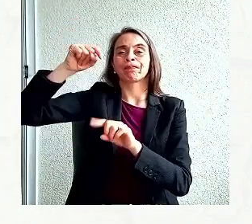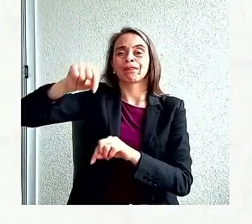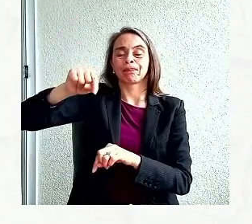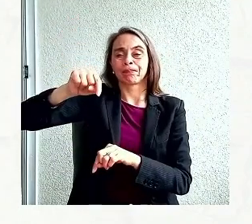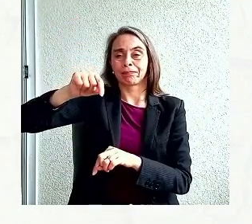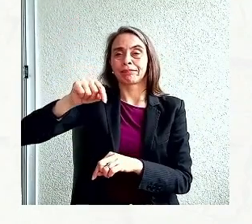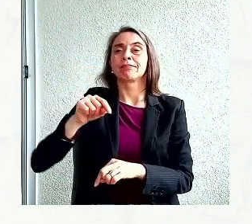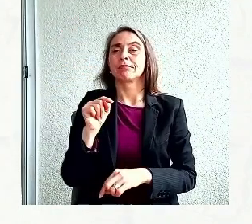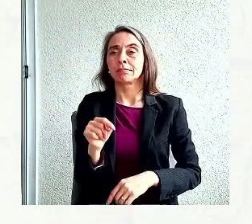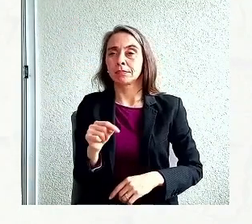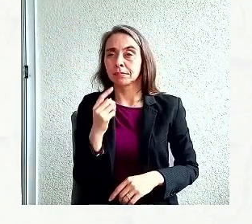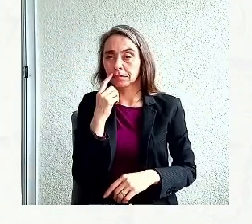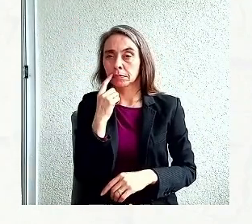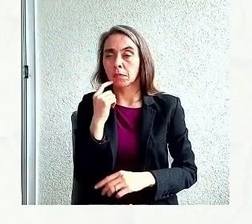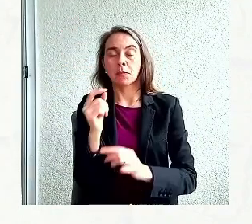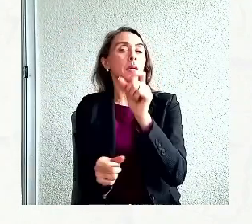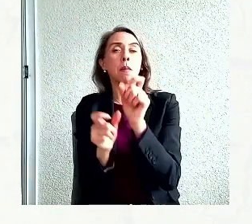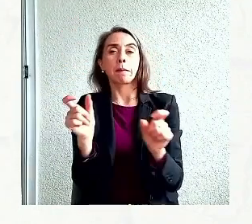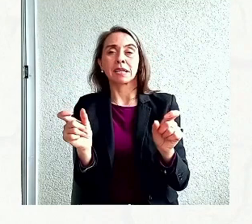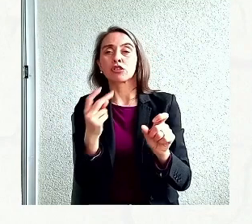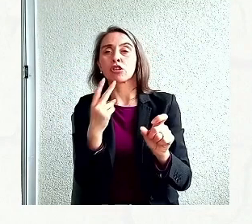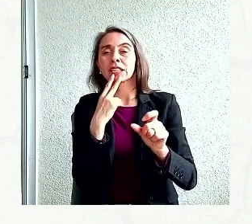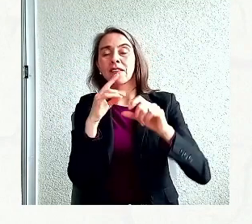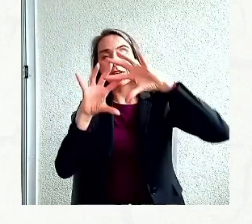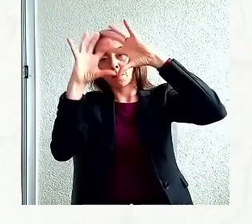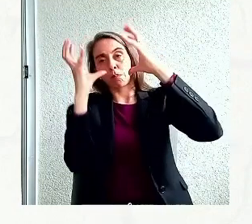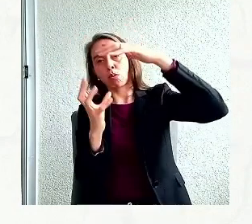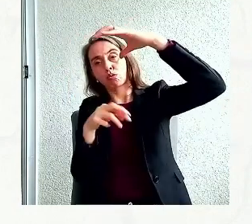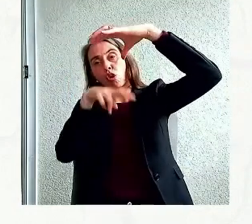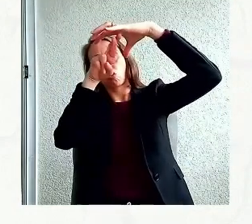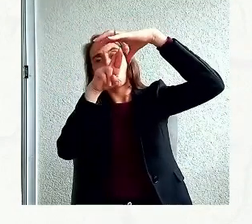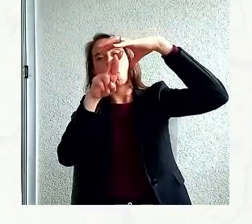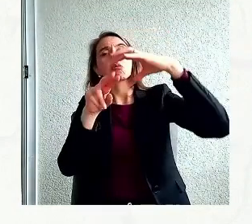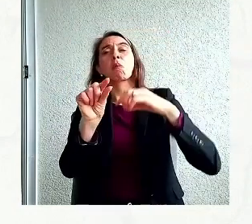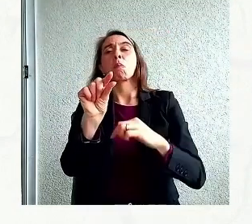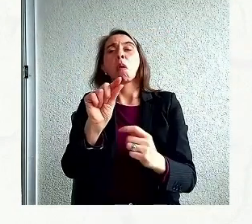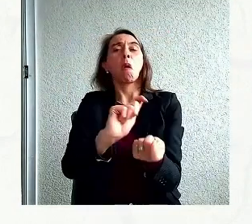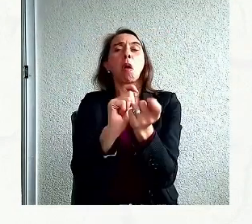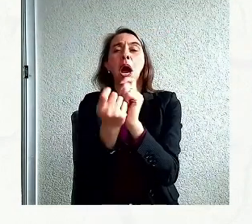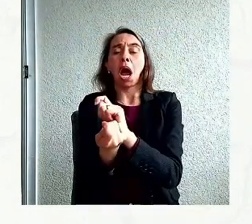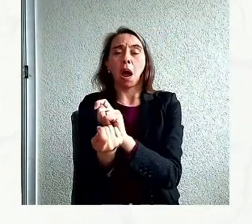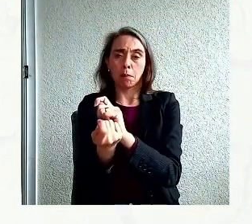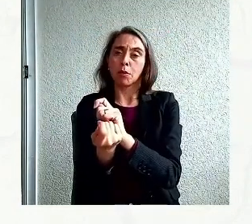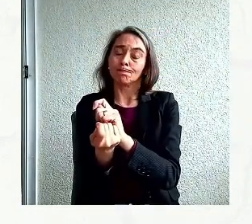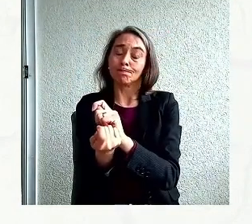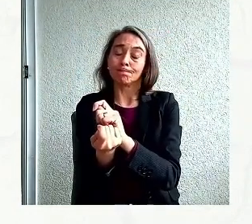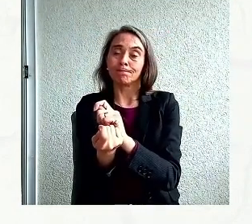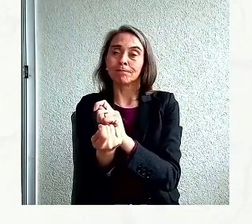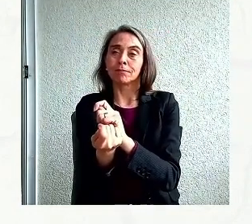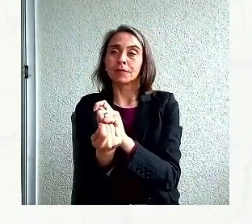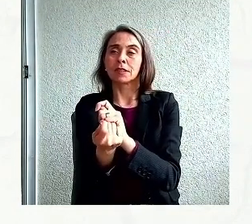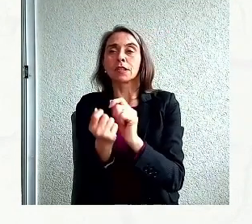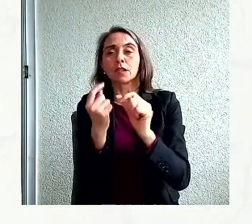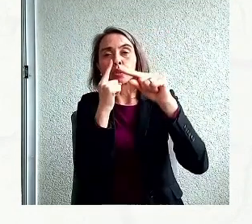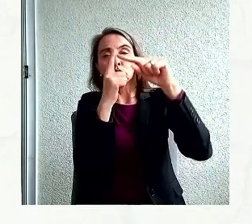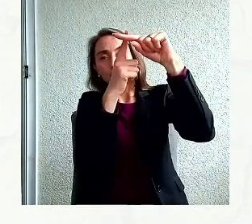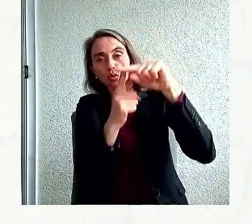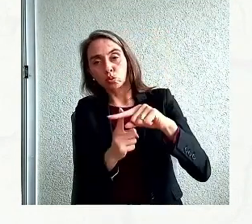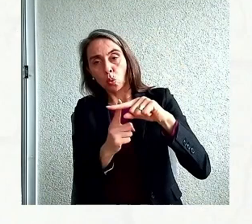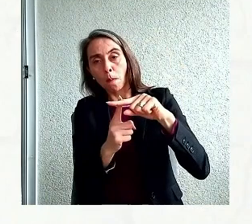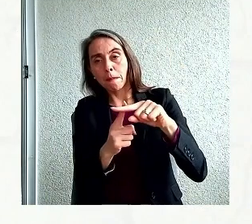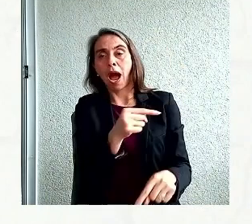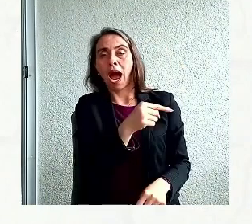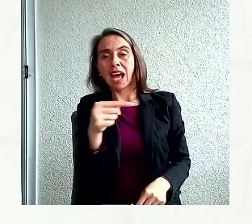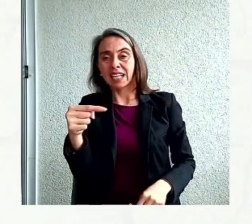cambio, claro, así cuando uno suma y resta, el este de la Antártica a veces crece en cantidad de